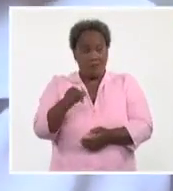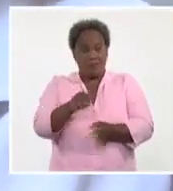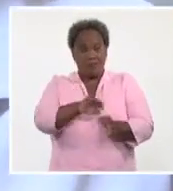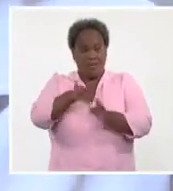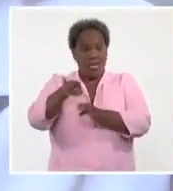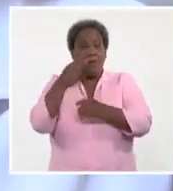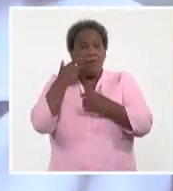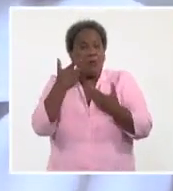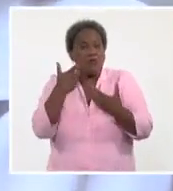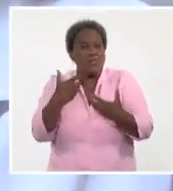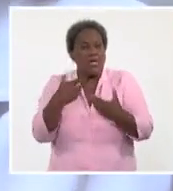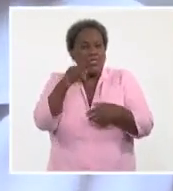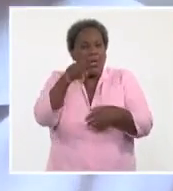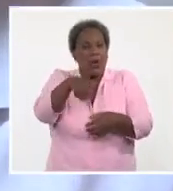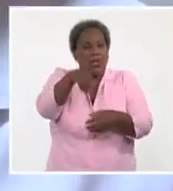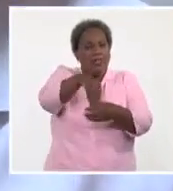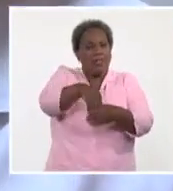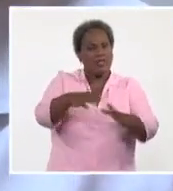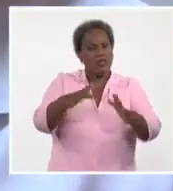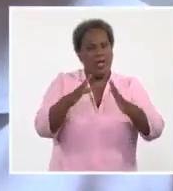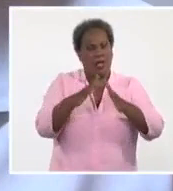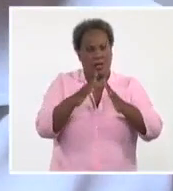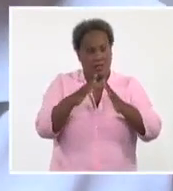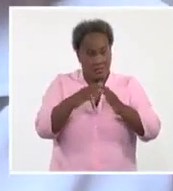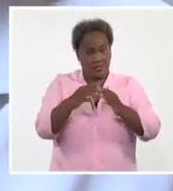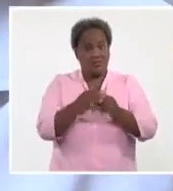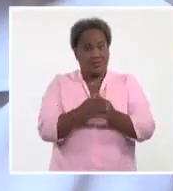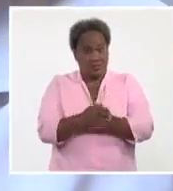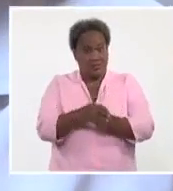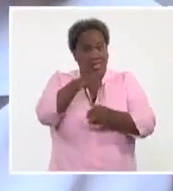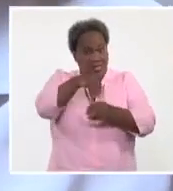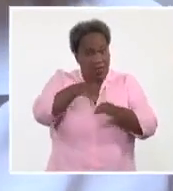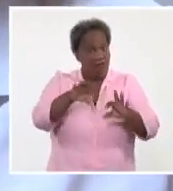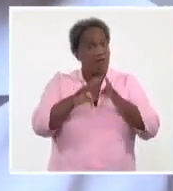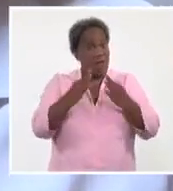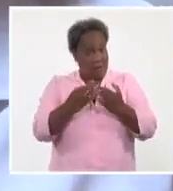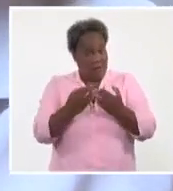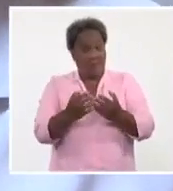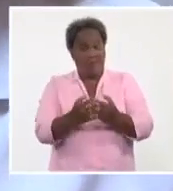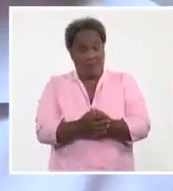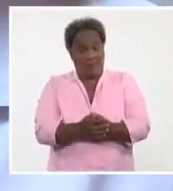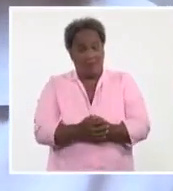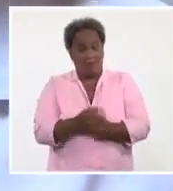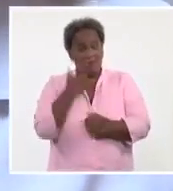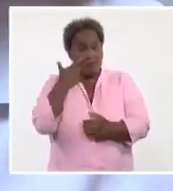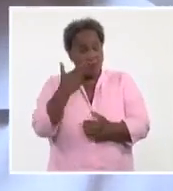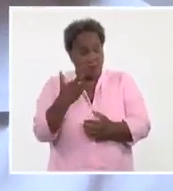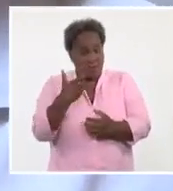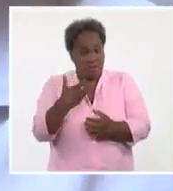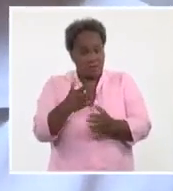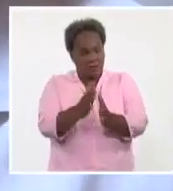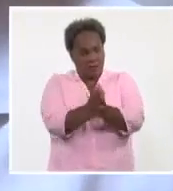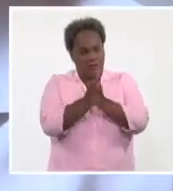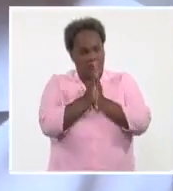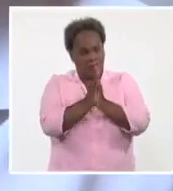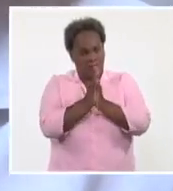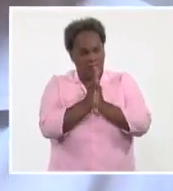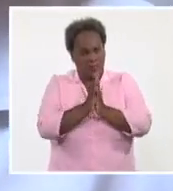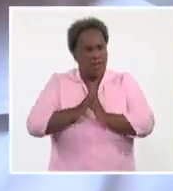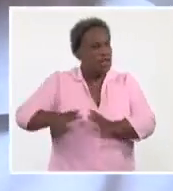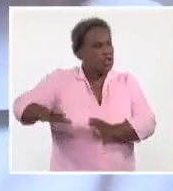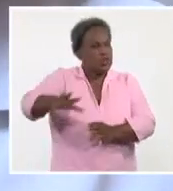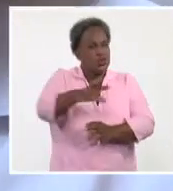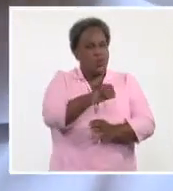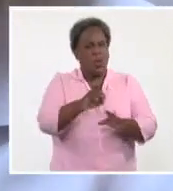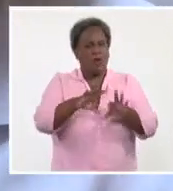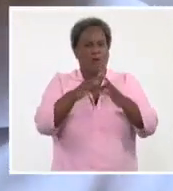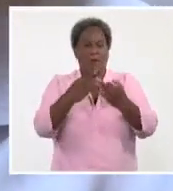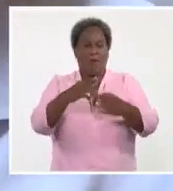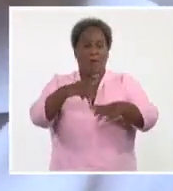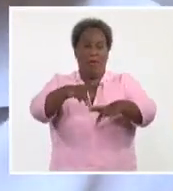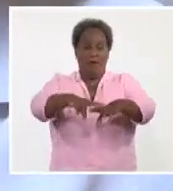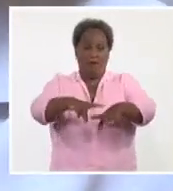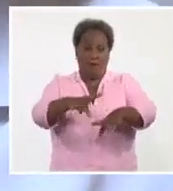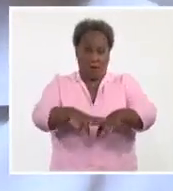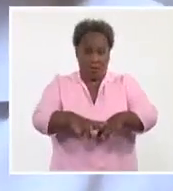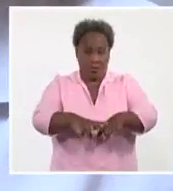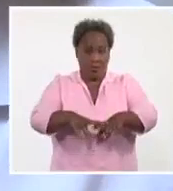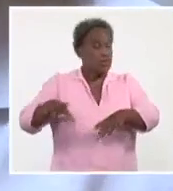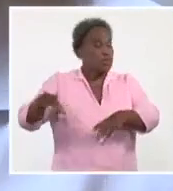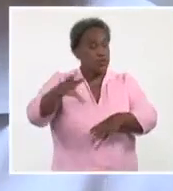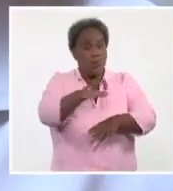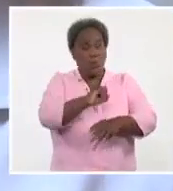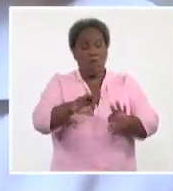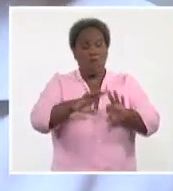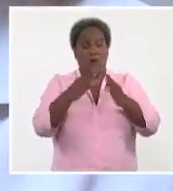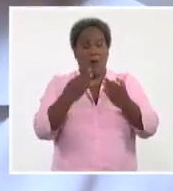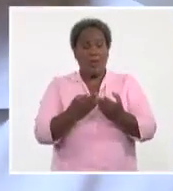viviendas, está ocurriendo dentro de las familias. Por lo tanto, el llamado también a todas las familias capitalinas y a las del país es